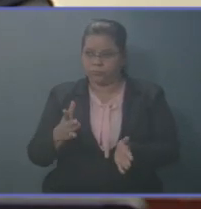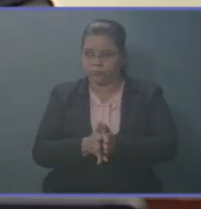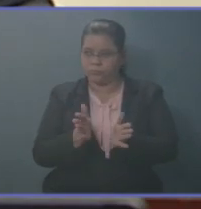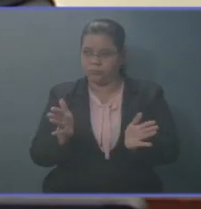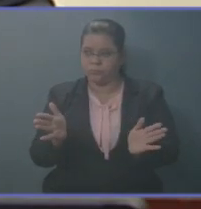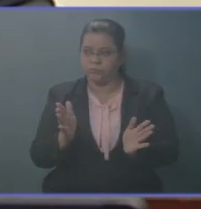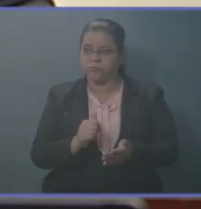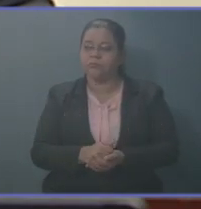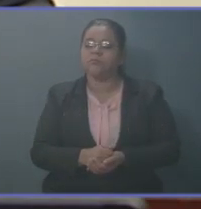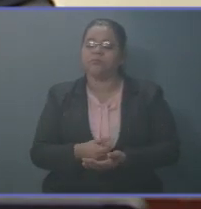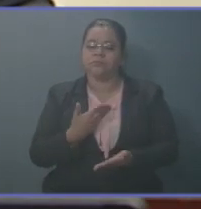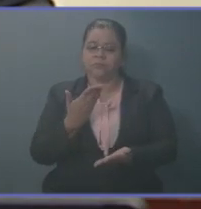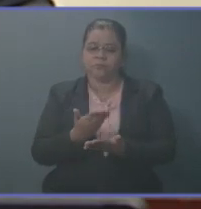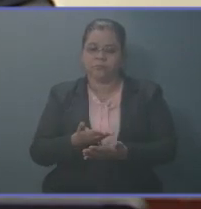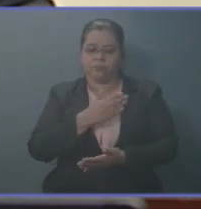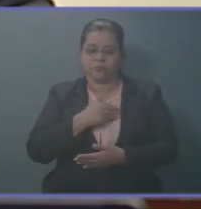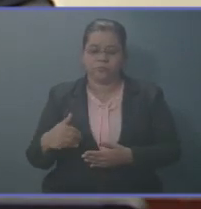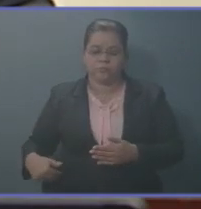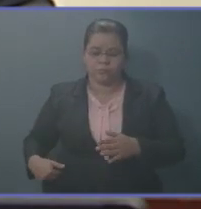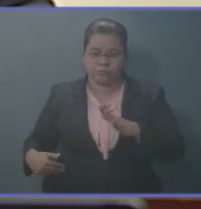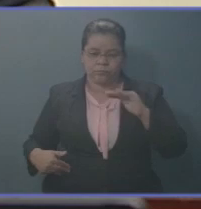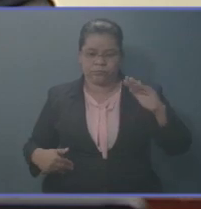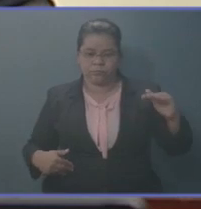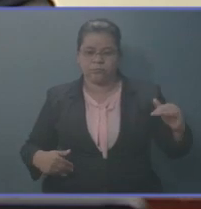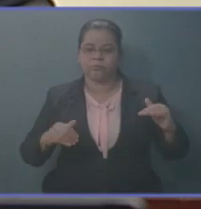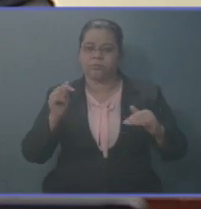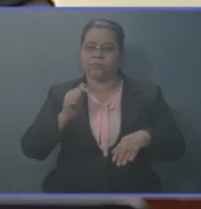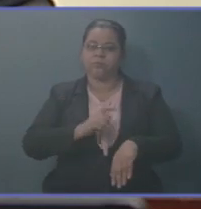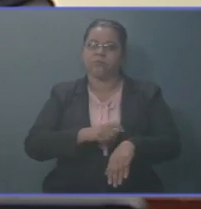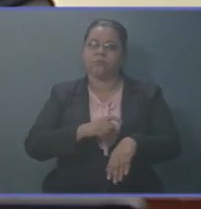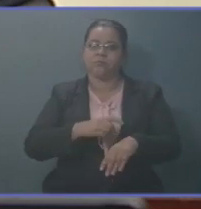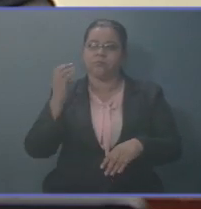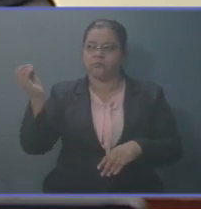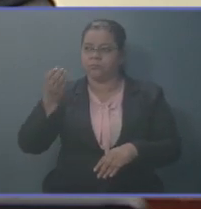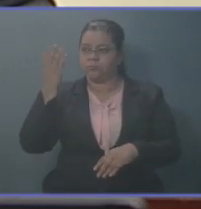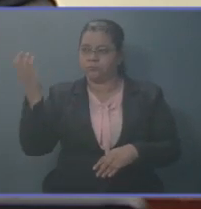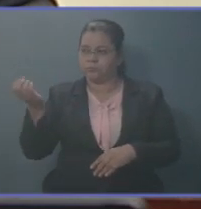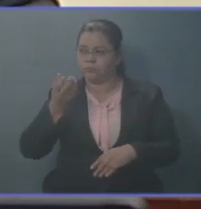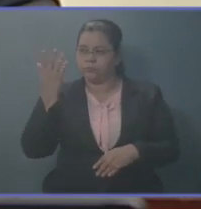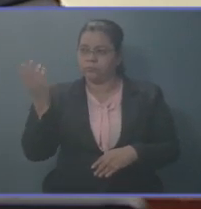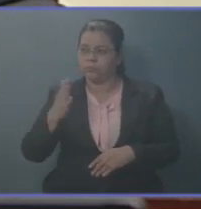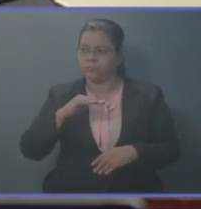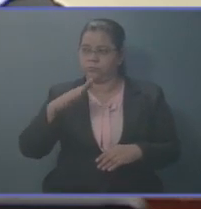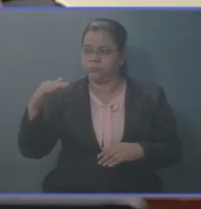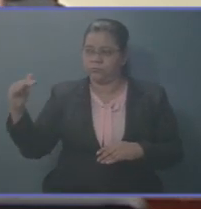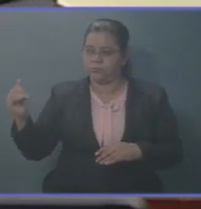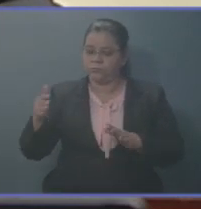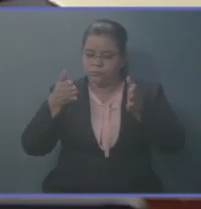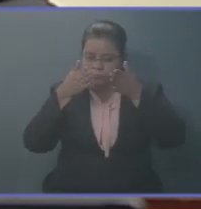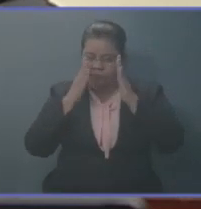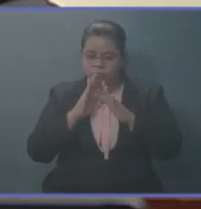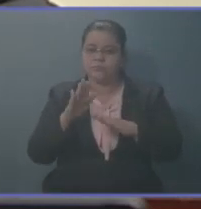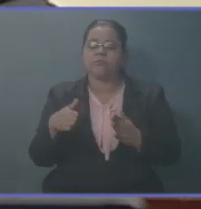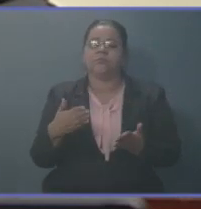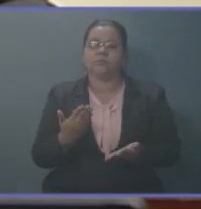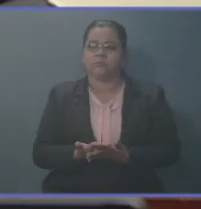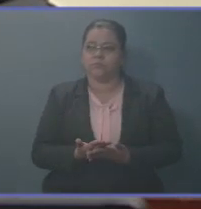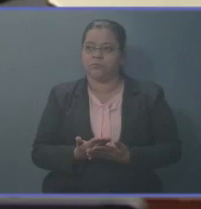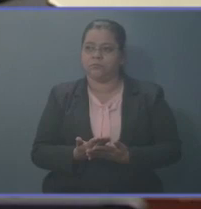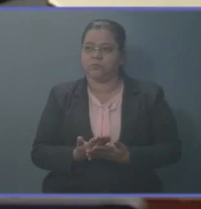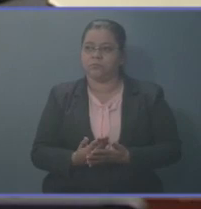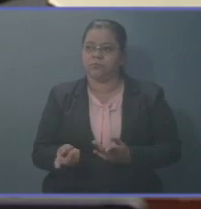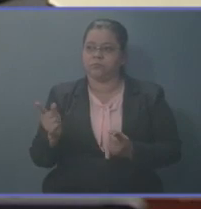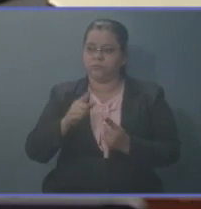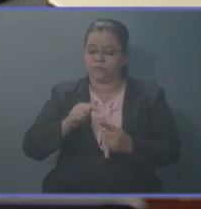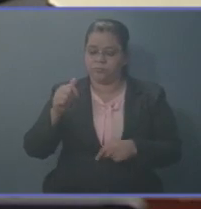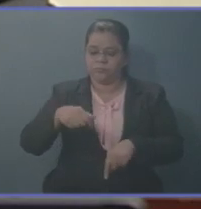Desastres, propuesto al Presidente de la República de extender el estado de emergencia nacional en todo el territorio nacional, en atención a que a la